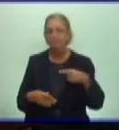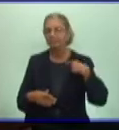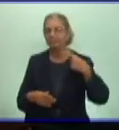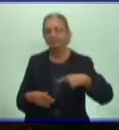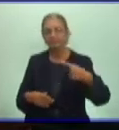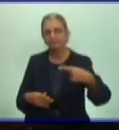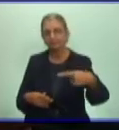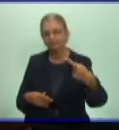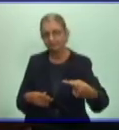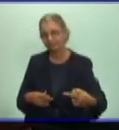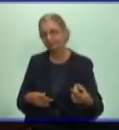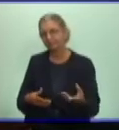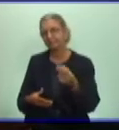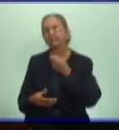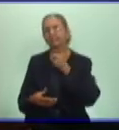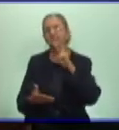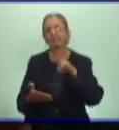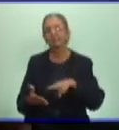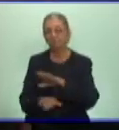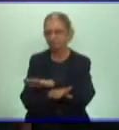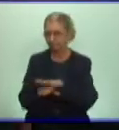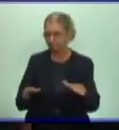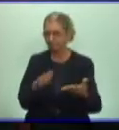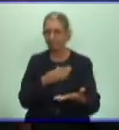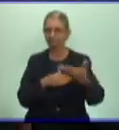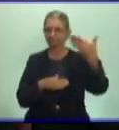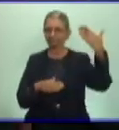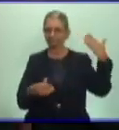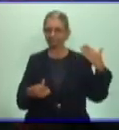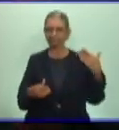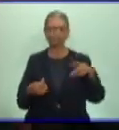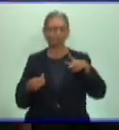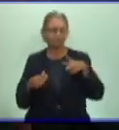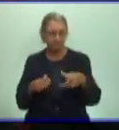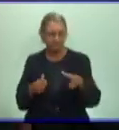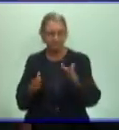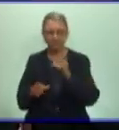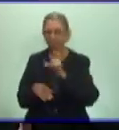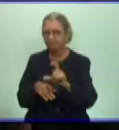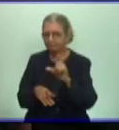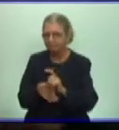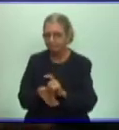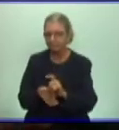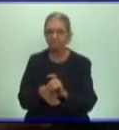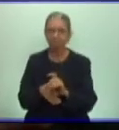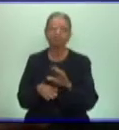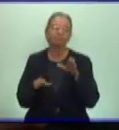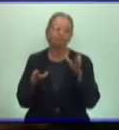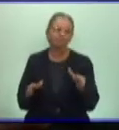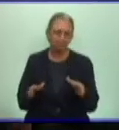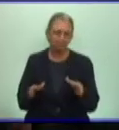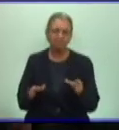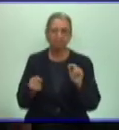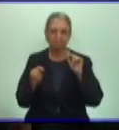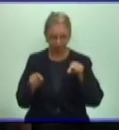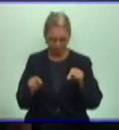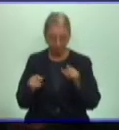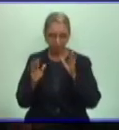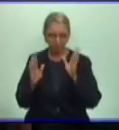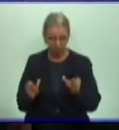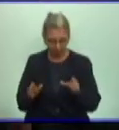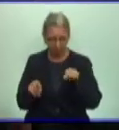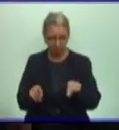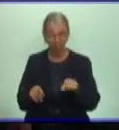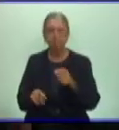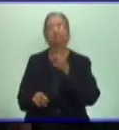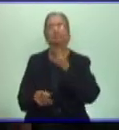evaluaciones sistemáticas aplicadas hasta que tuvimos que cerrar el curso de manera frontal con los maestros. Se